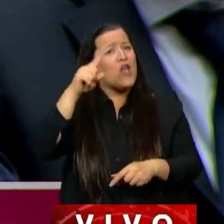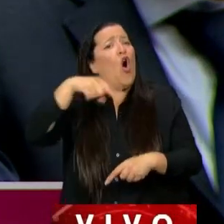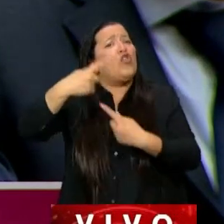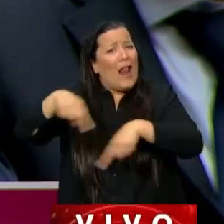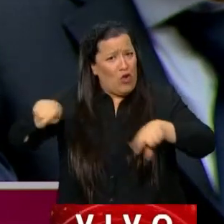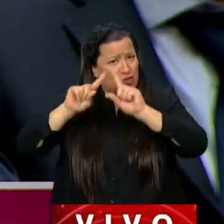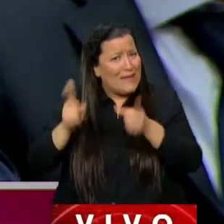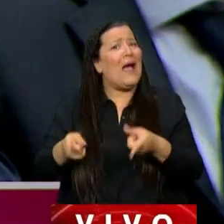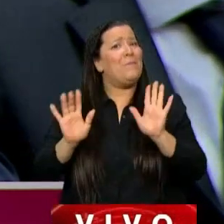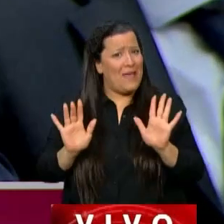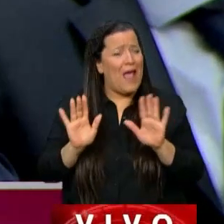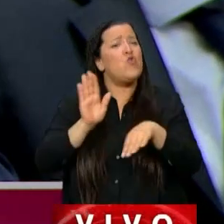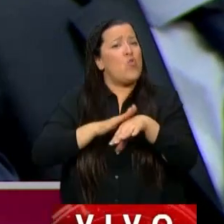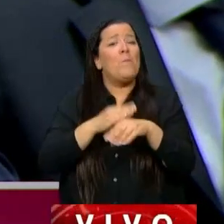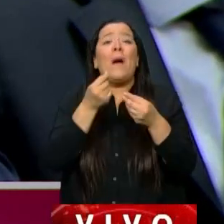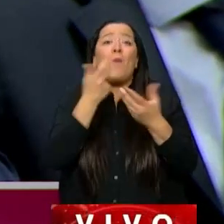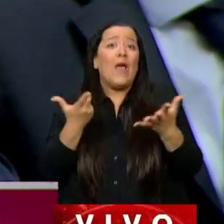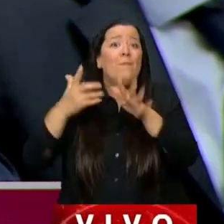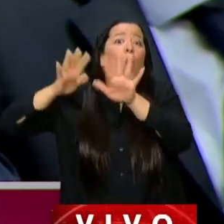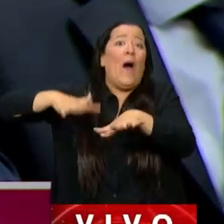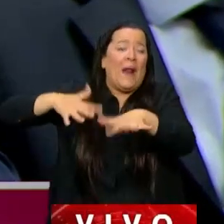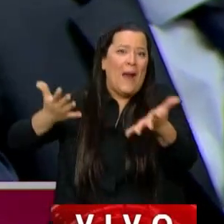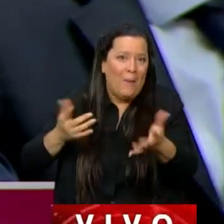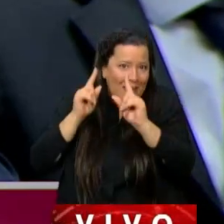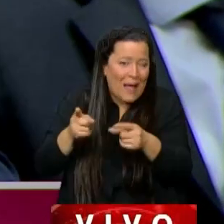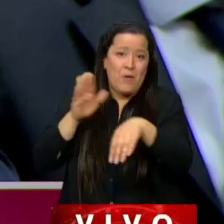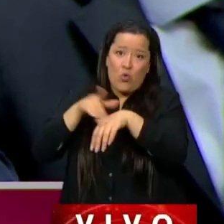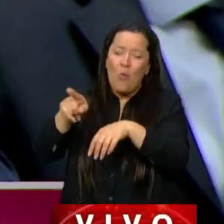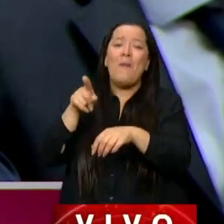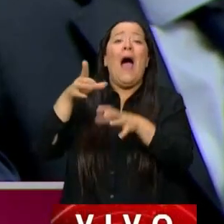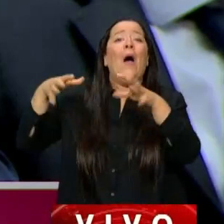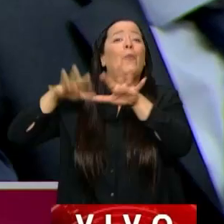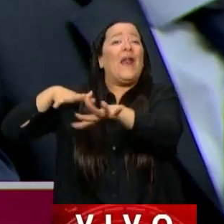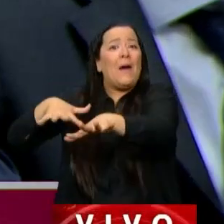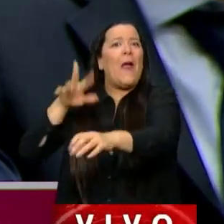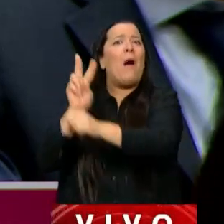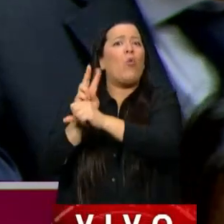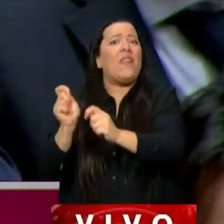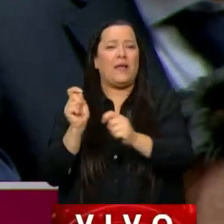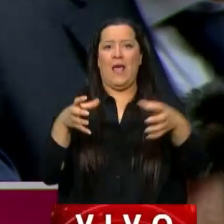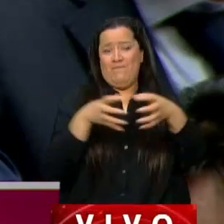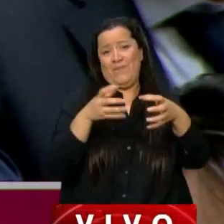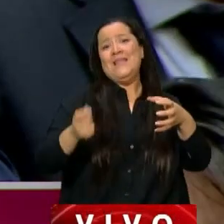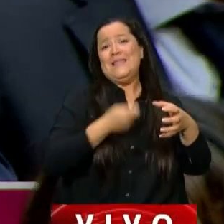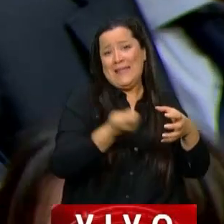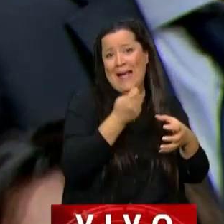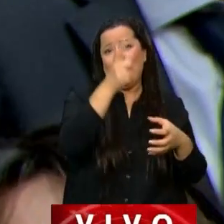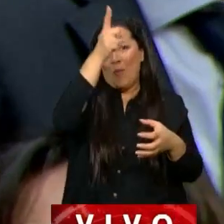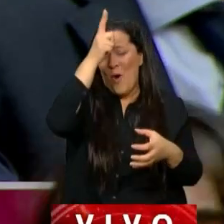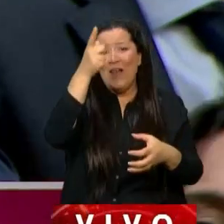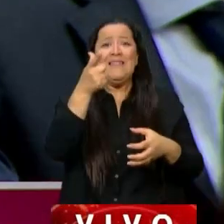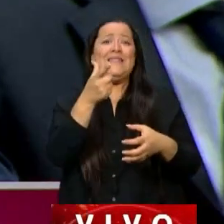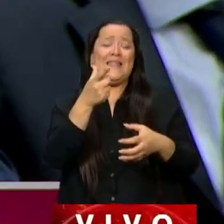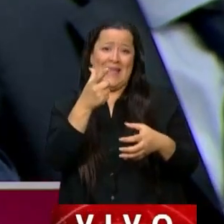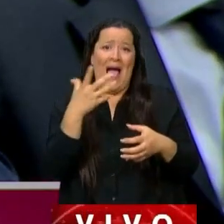factores, como por ejemplo son las barras bravas protegidas por la política y el sindicalismo y la policía,